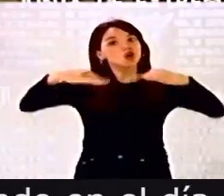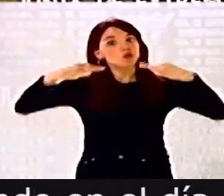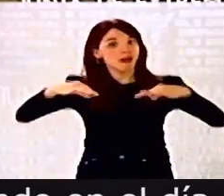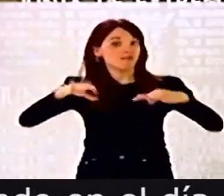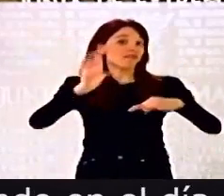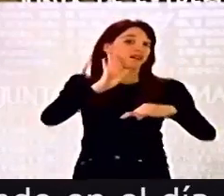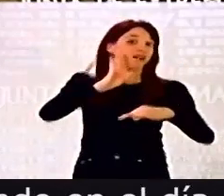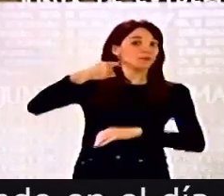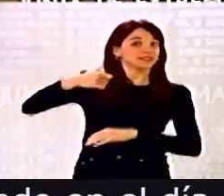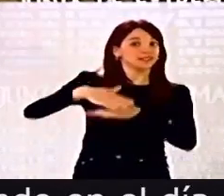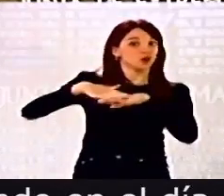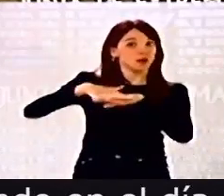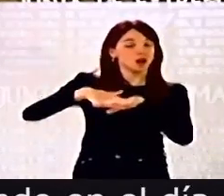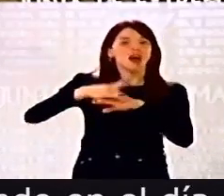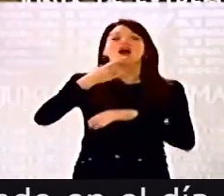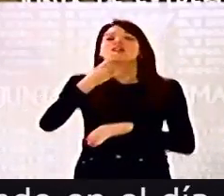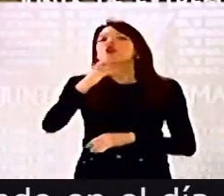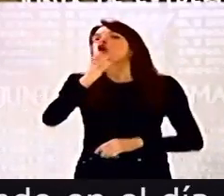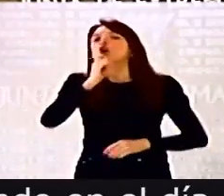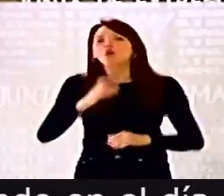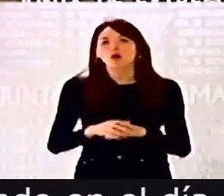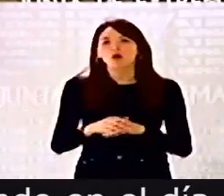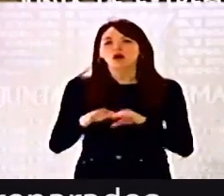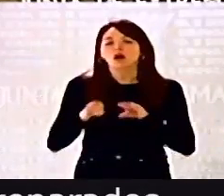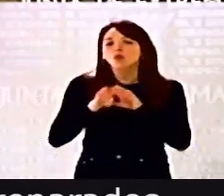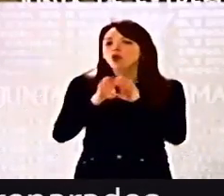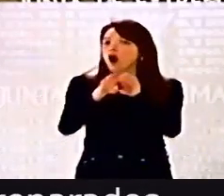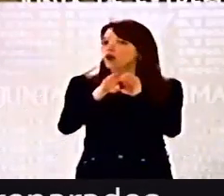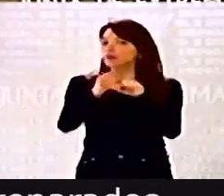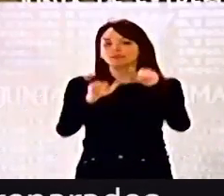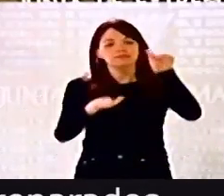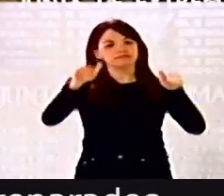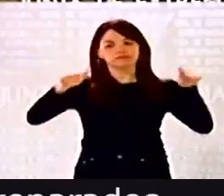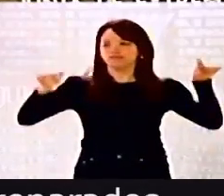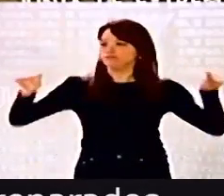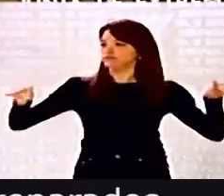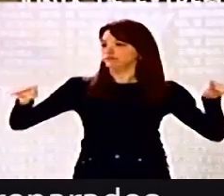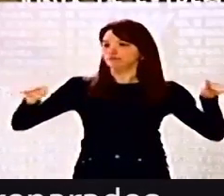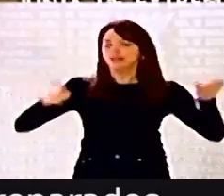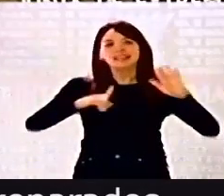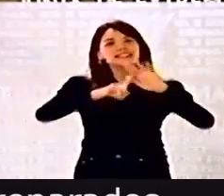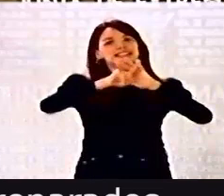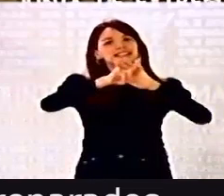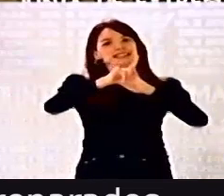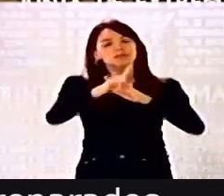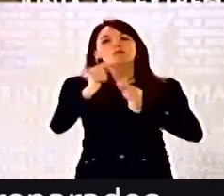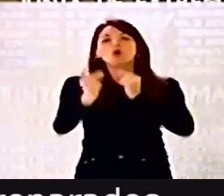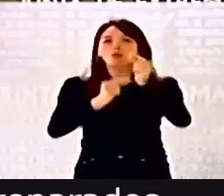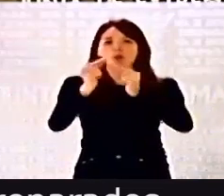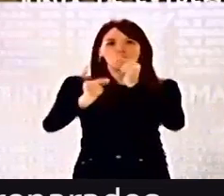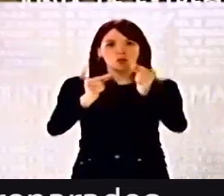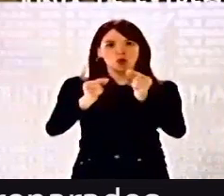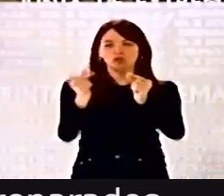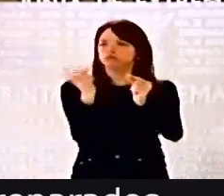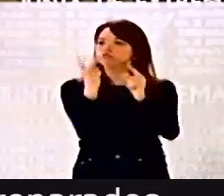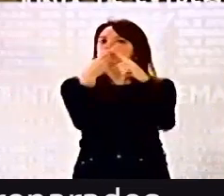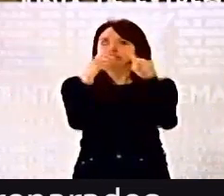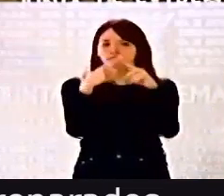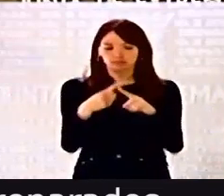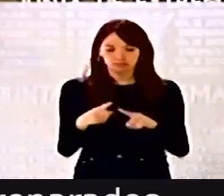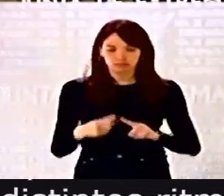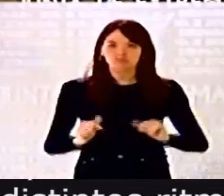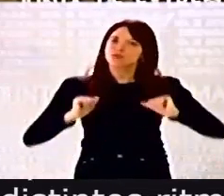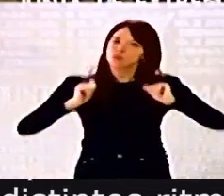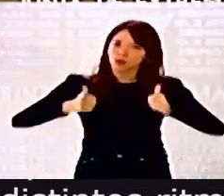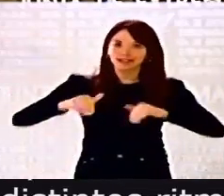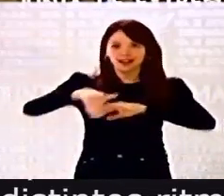Gobierno, será asimétrica y gradual, a distintos ritmos y velocidades. Son necesarias medidas para